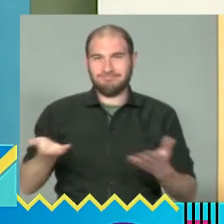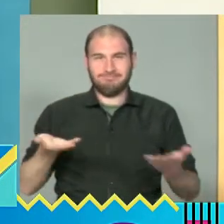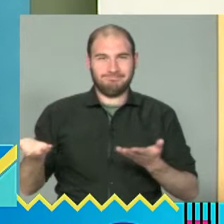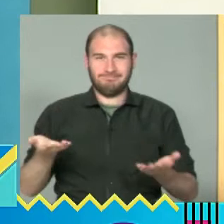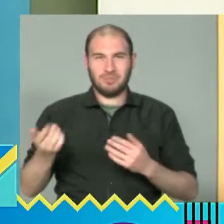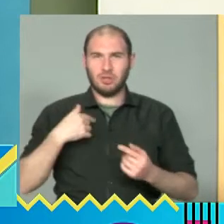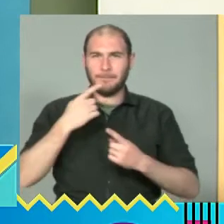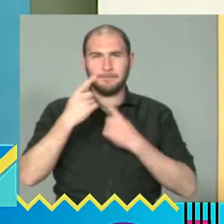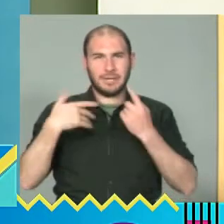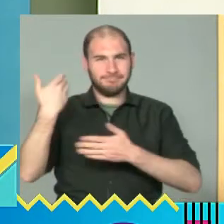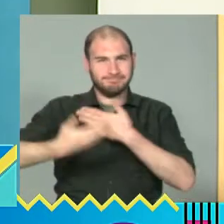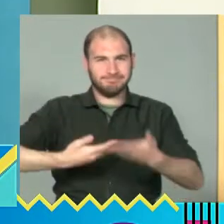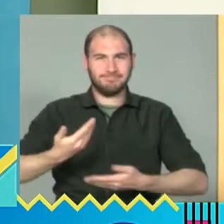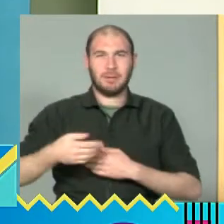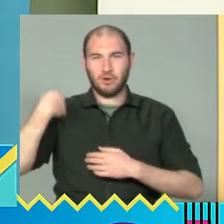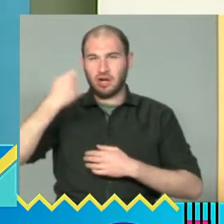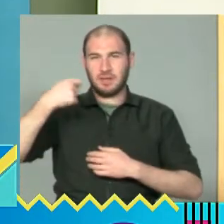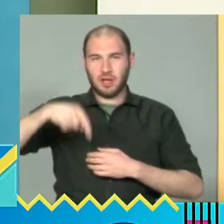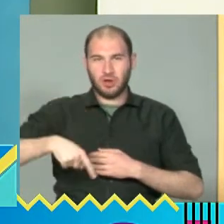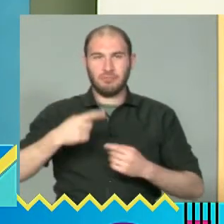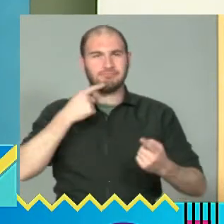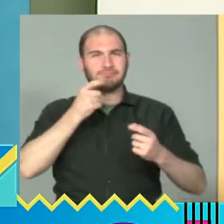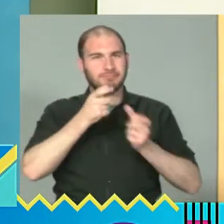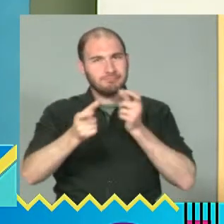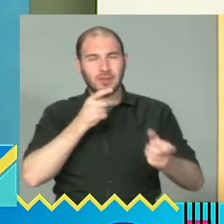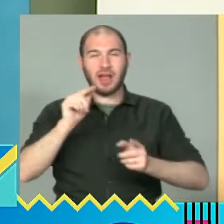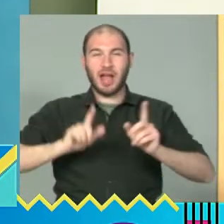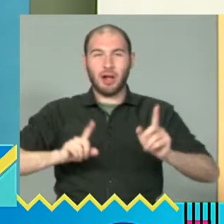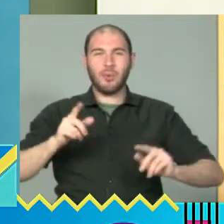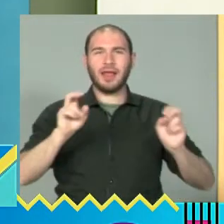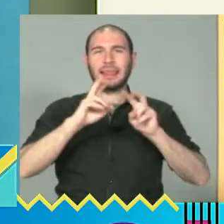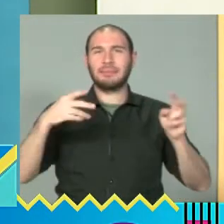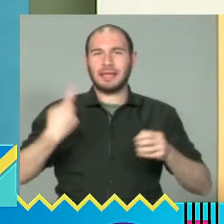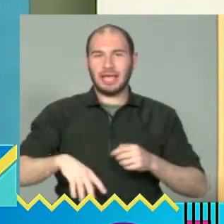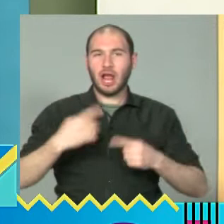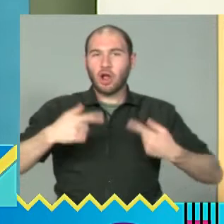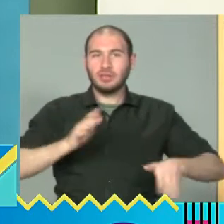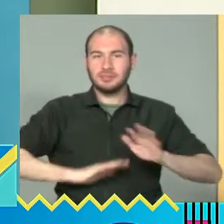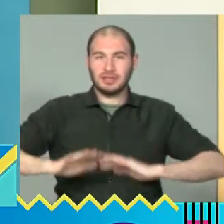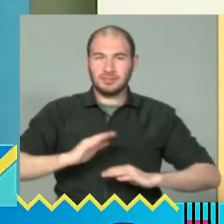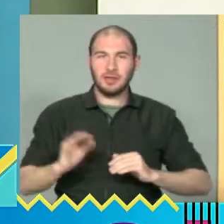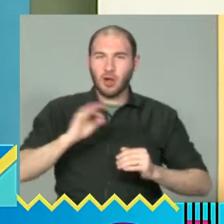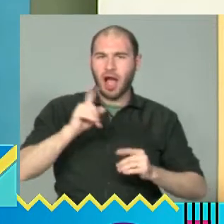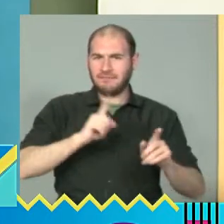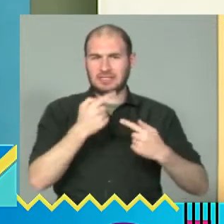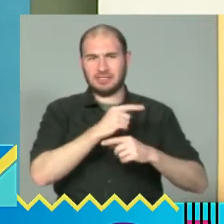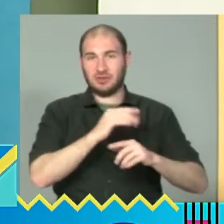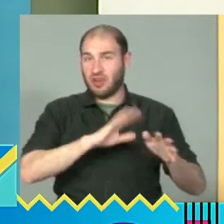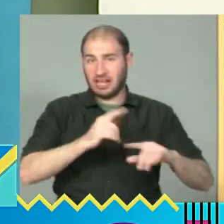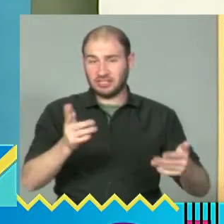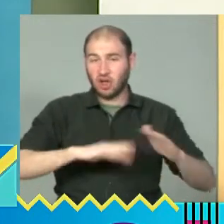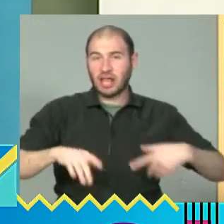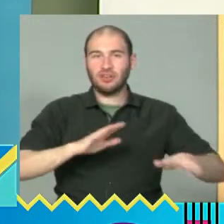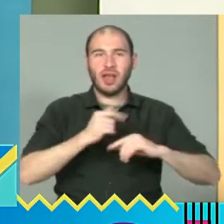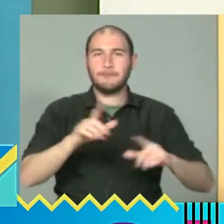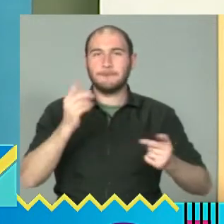nos hemos ido preguntando a lo largo del programa, contestando algunas cosas que tienen que ver con acciones u omisiones, si se quiere, de la